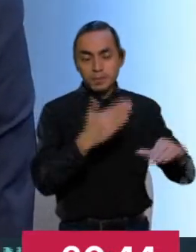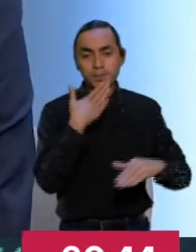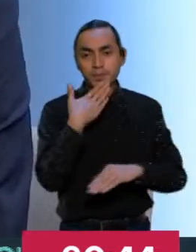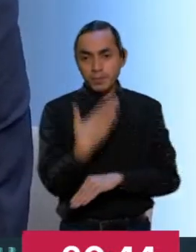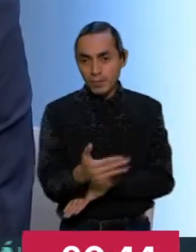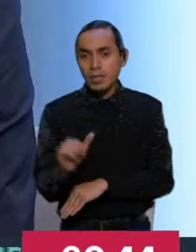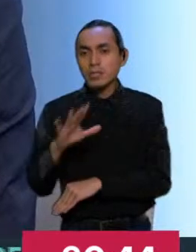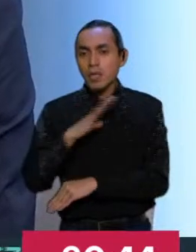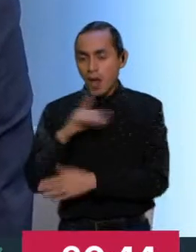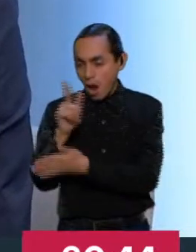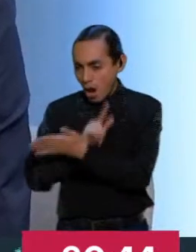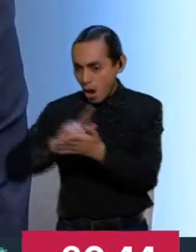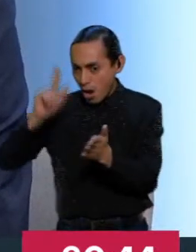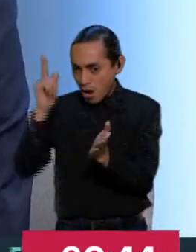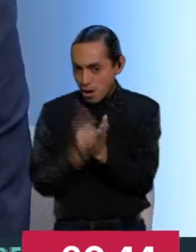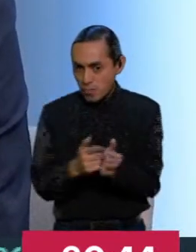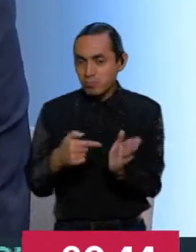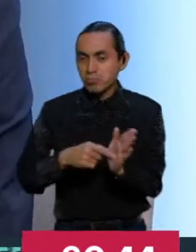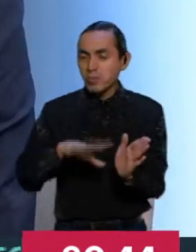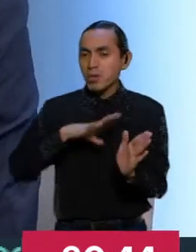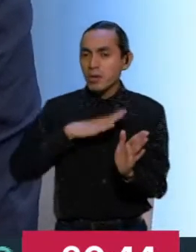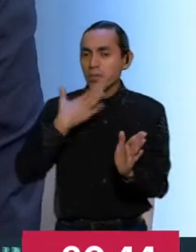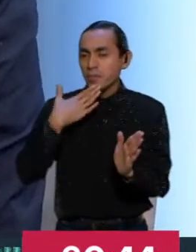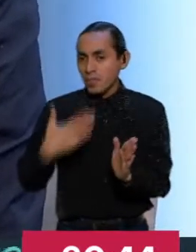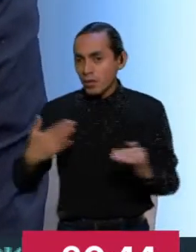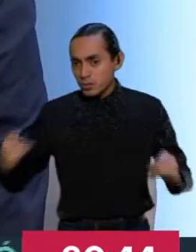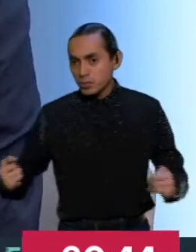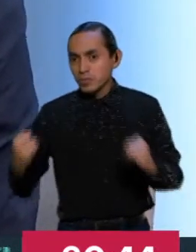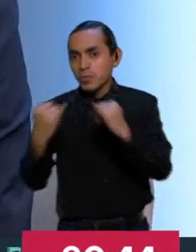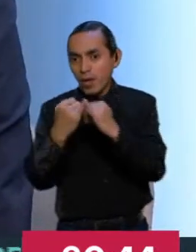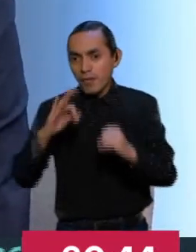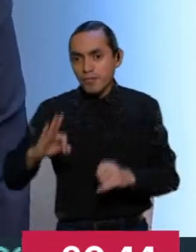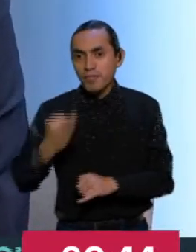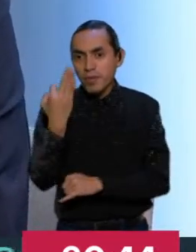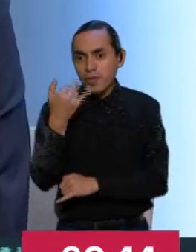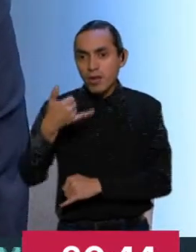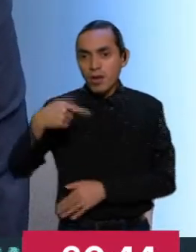leyes muy avanzadas, instituciones también a nivel federal y en la Ciudad de